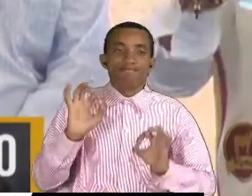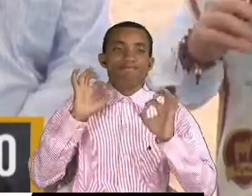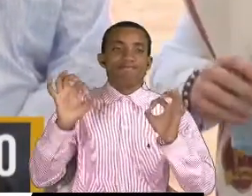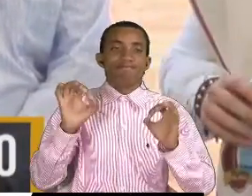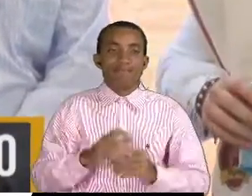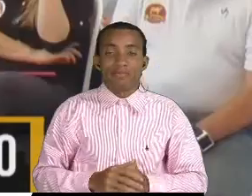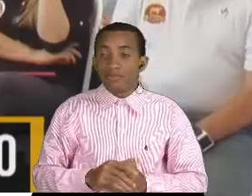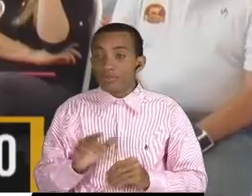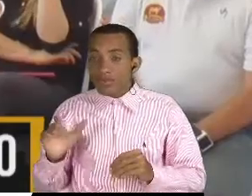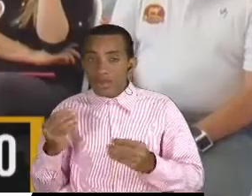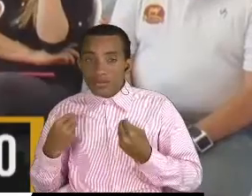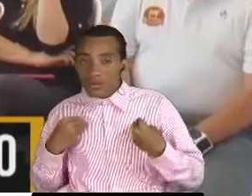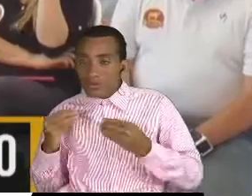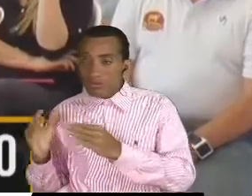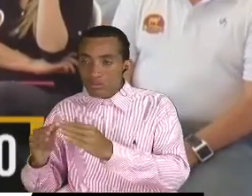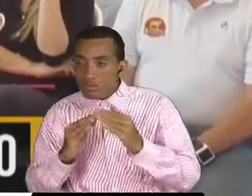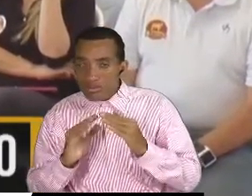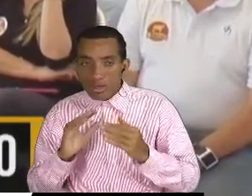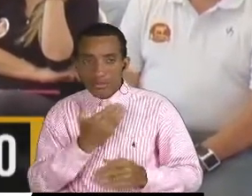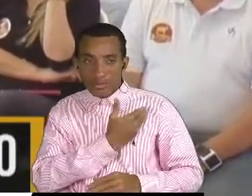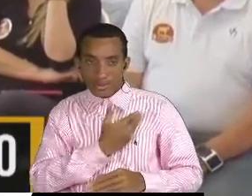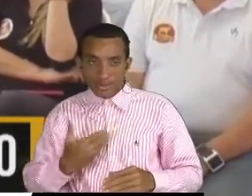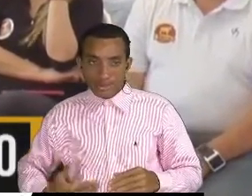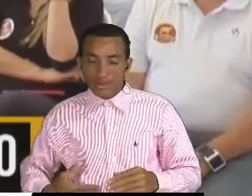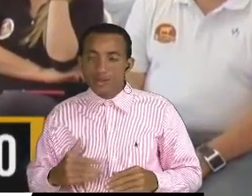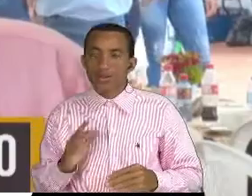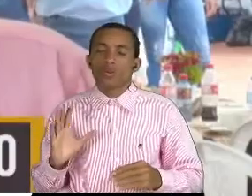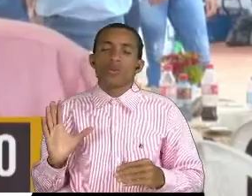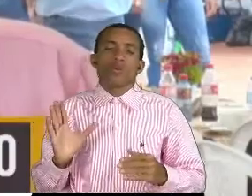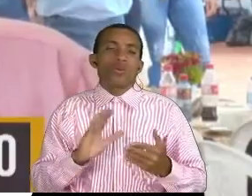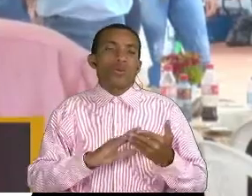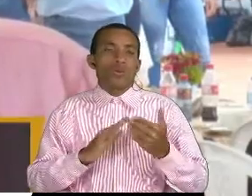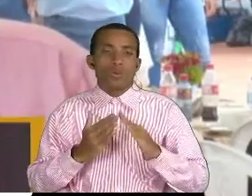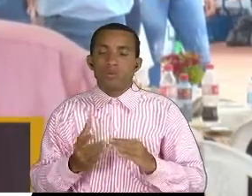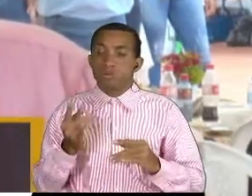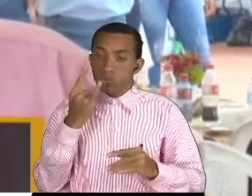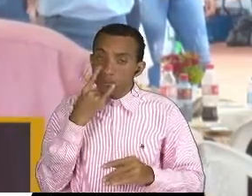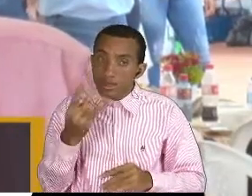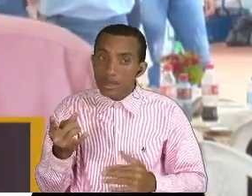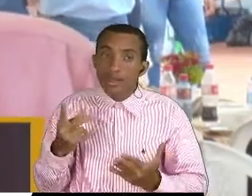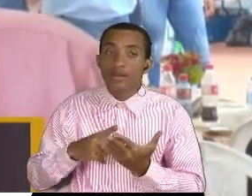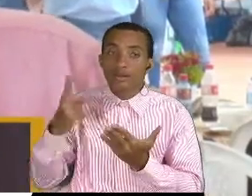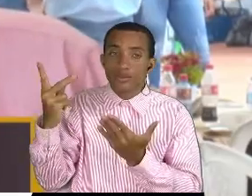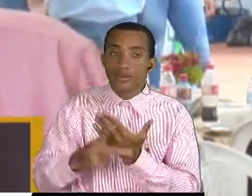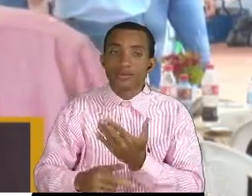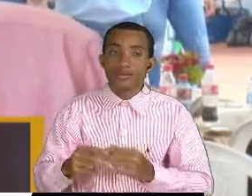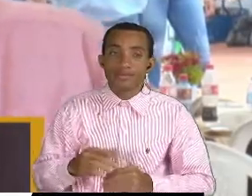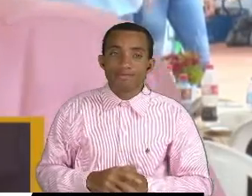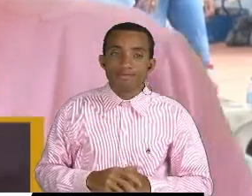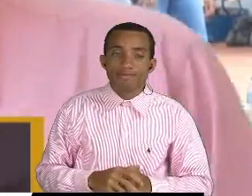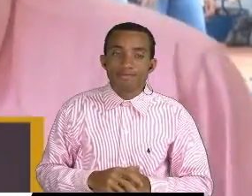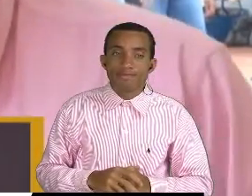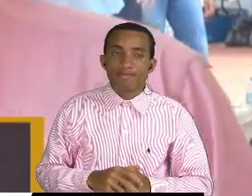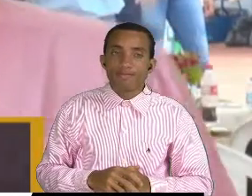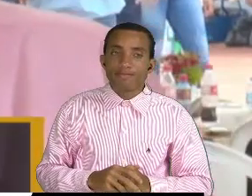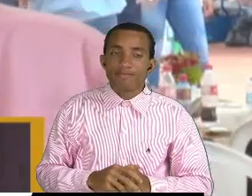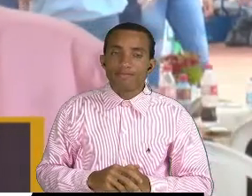Hernández Cáceres, resaltó lo que para su comunidad significa esta obra. Interesante proyecto que viene a